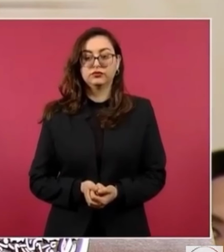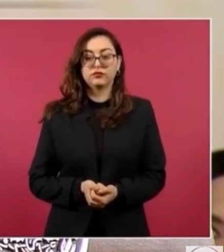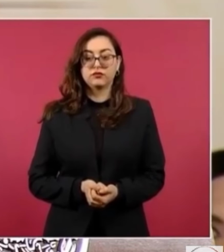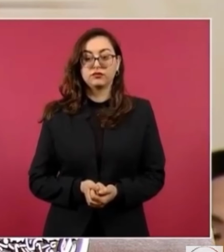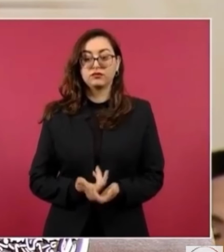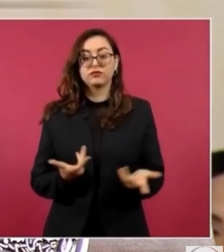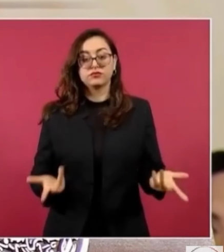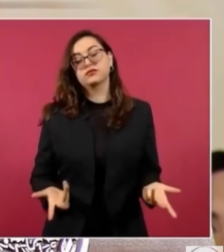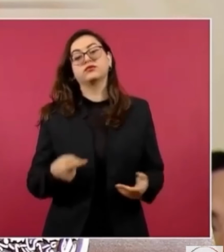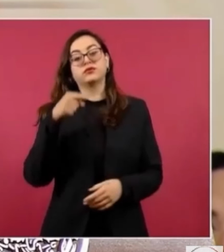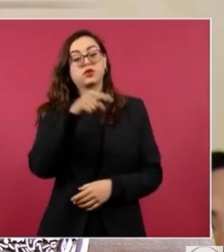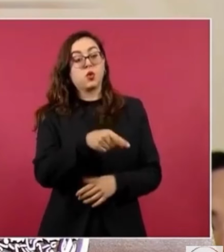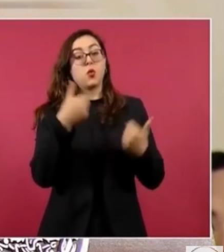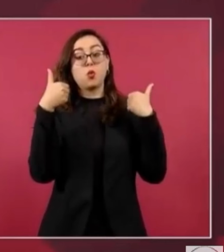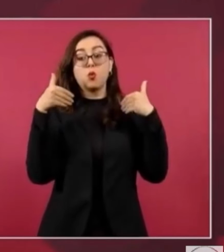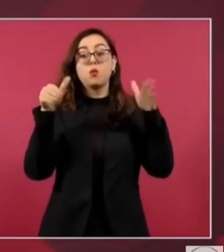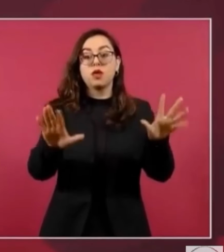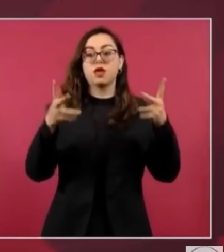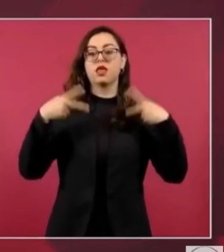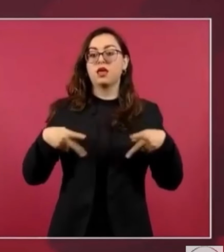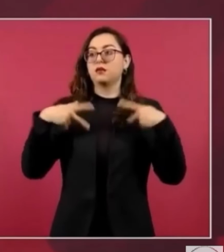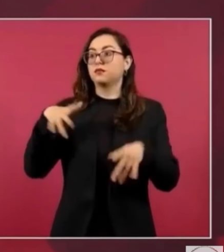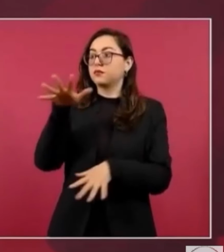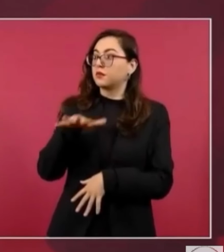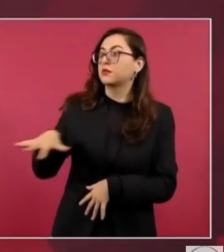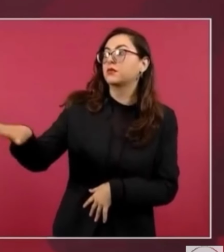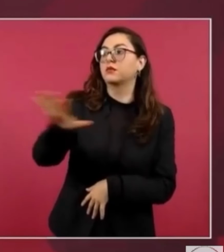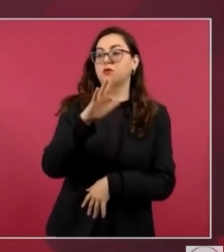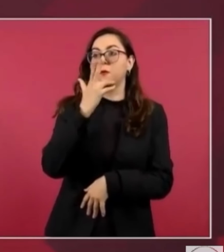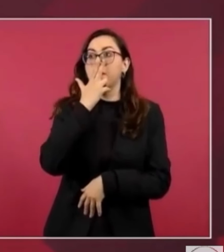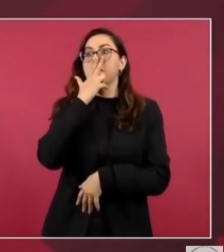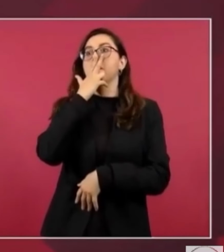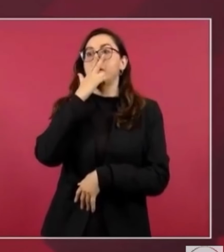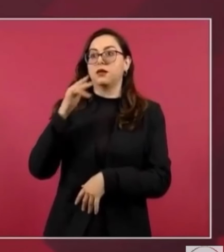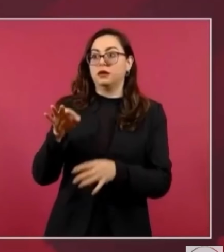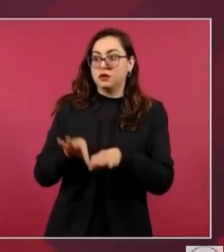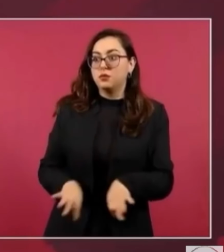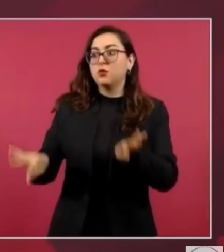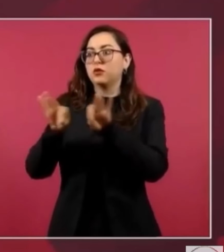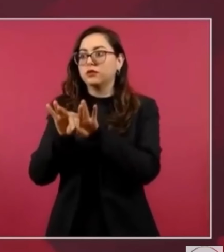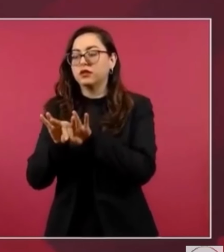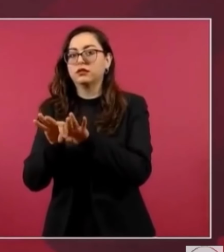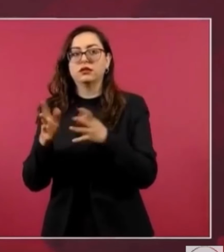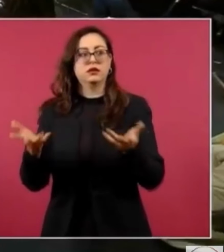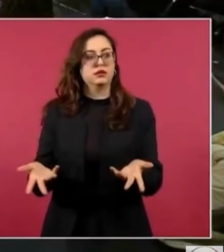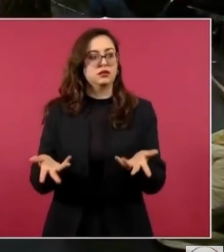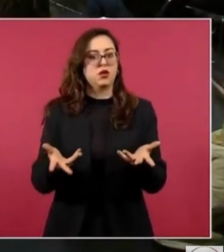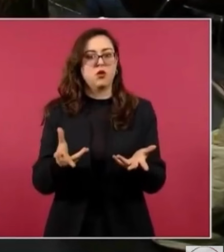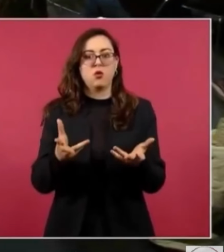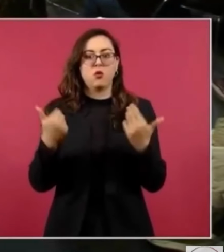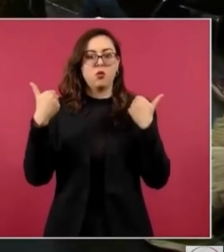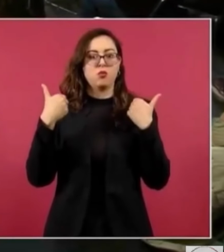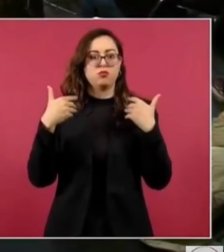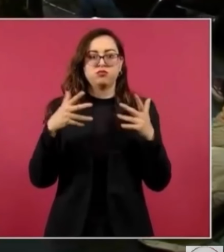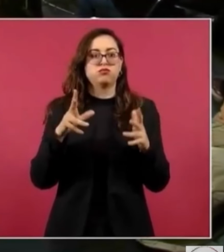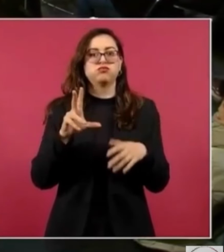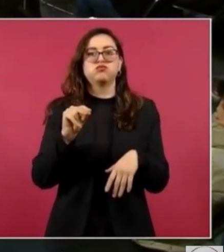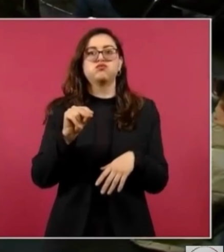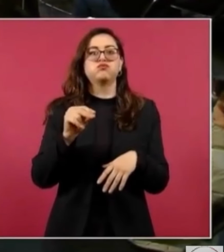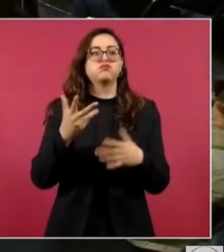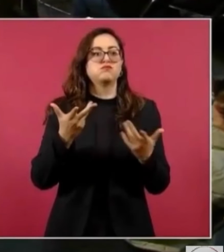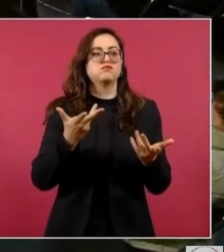Y si le hubiese importado la vida pública, no hubiese entregado todos los ferrocarriles a